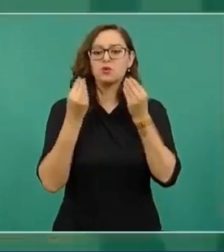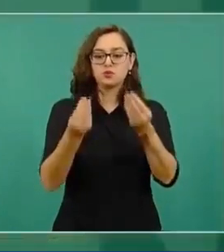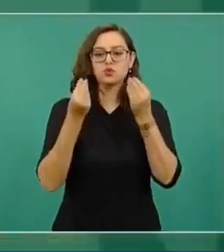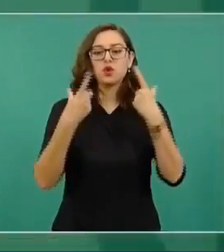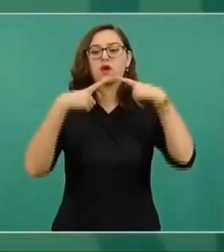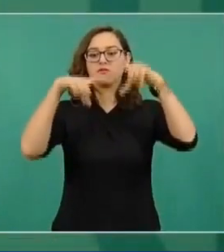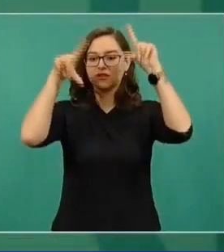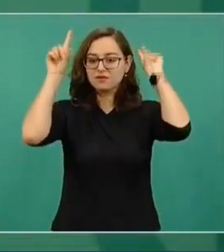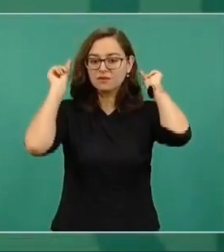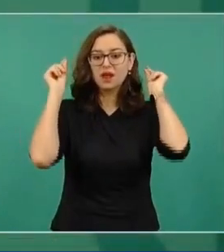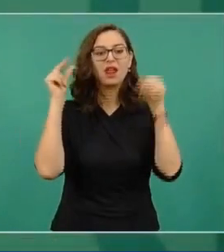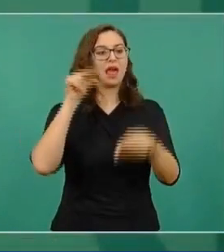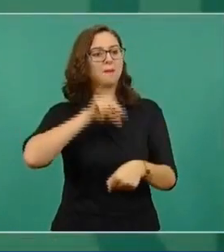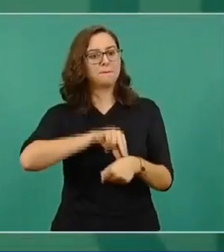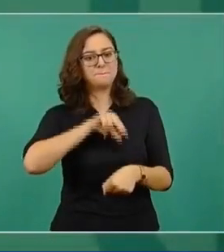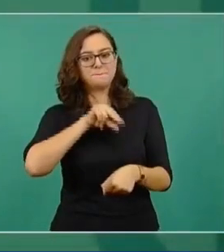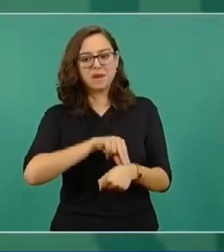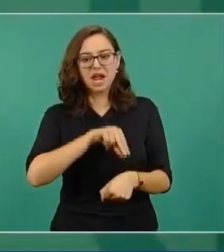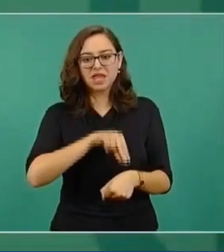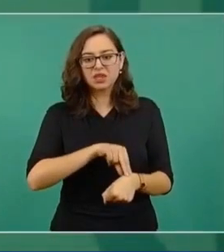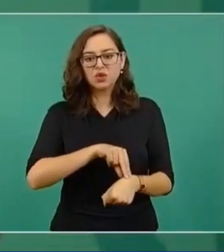Enfermeras, médicos,